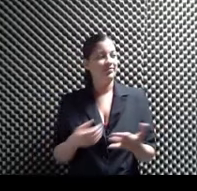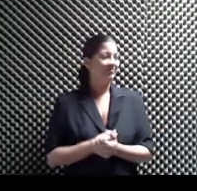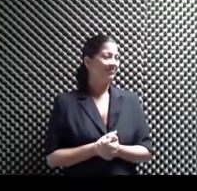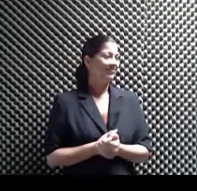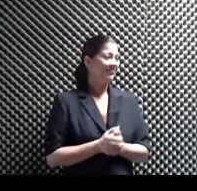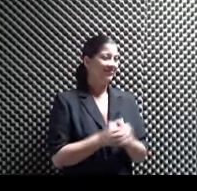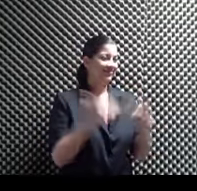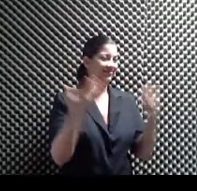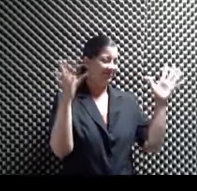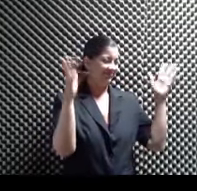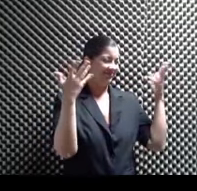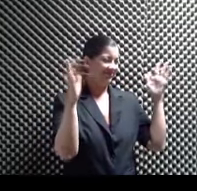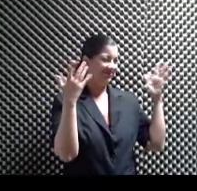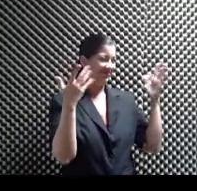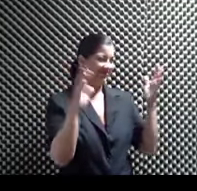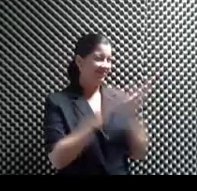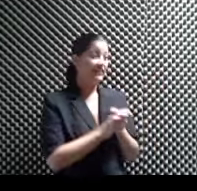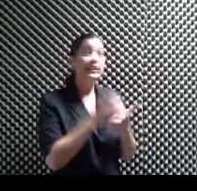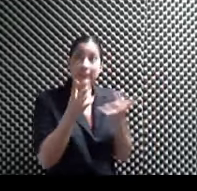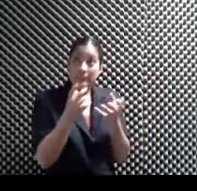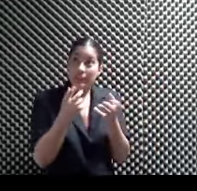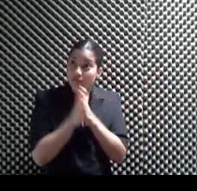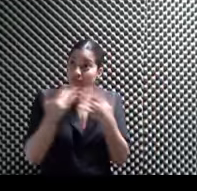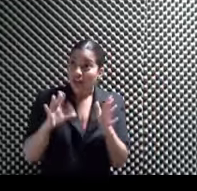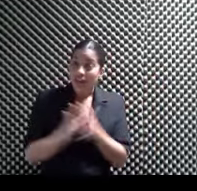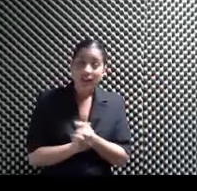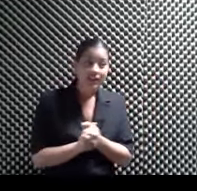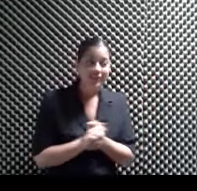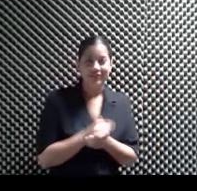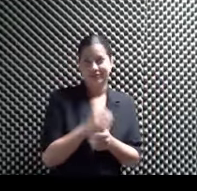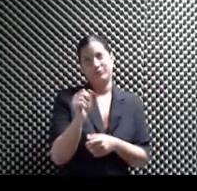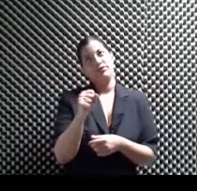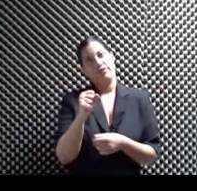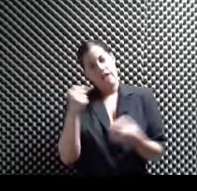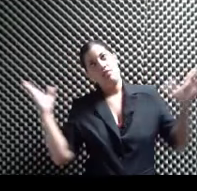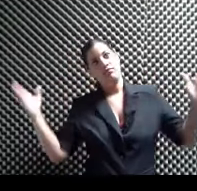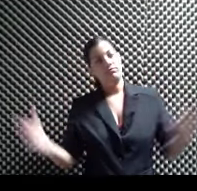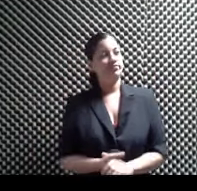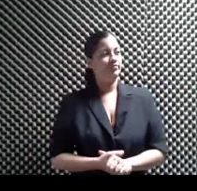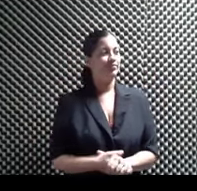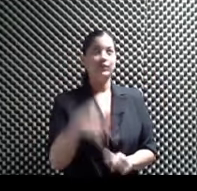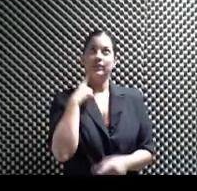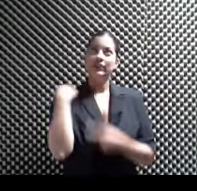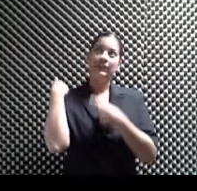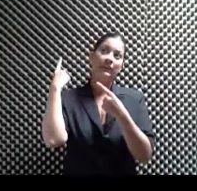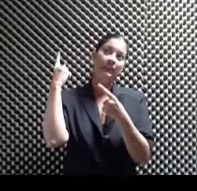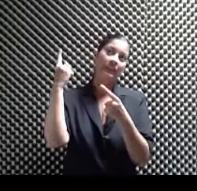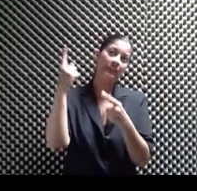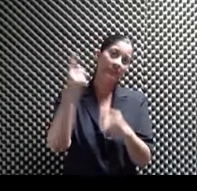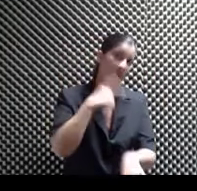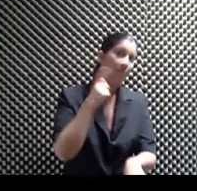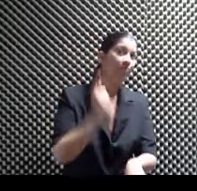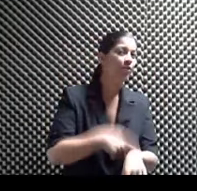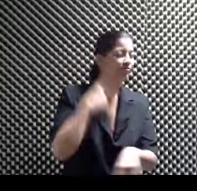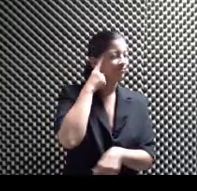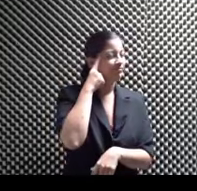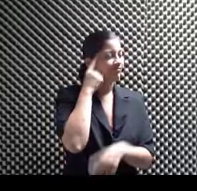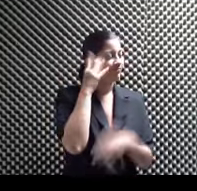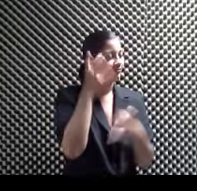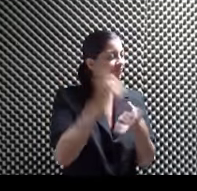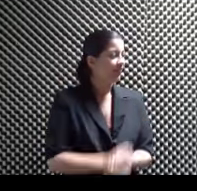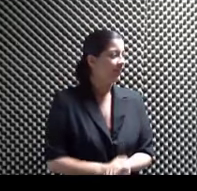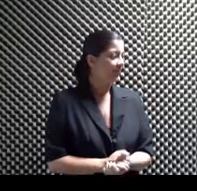Felicidad ¿Pediste Deseo? Seguro ¿Cuántos días Llevo Pensando? Como es Pero Espérate Habla Ahí Ah Que Llevo